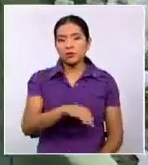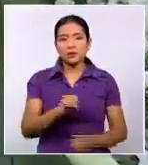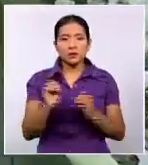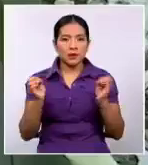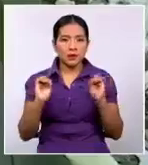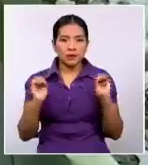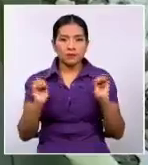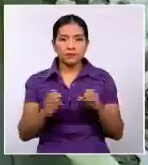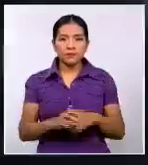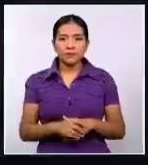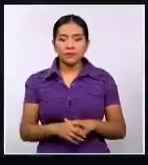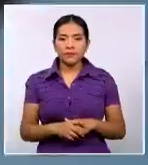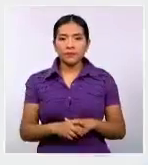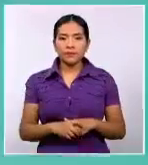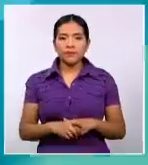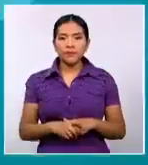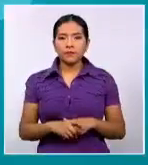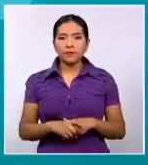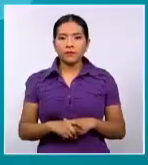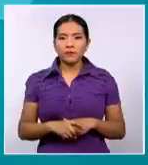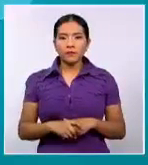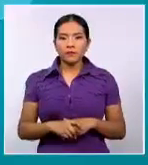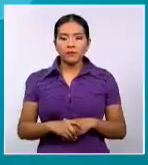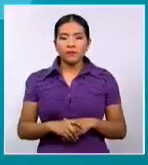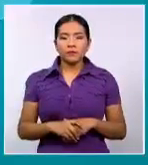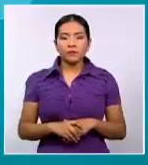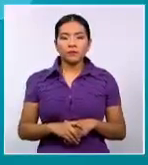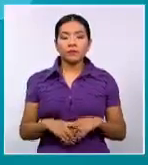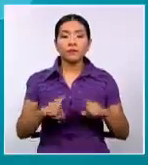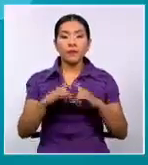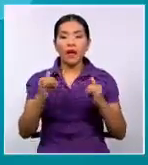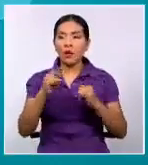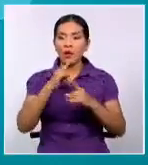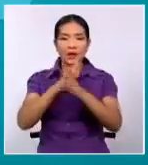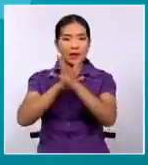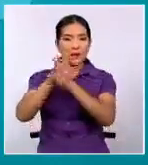Nos vamos en directo hasta Cochabamba.